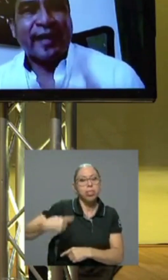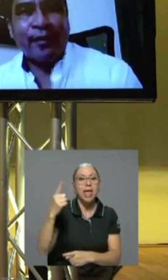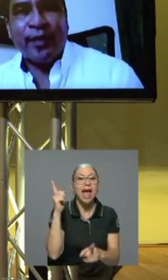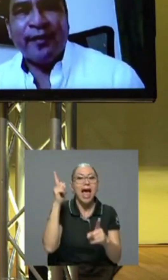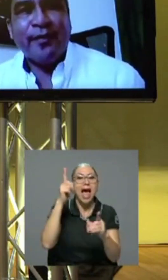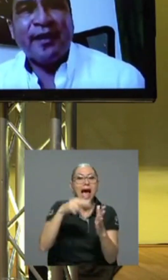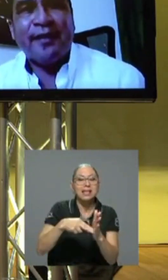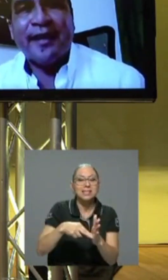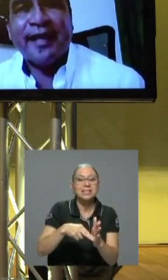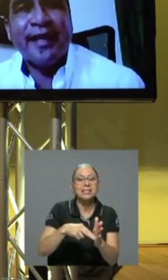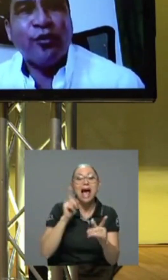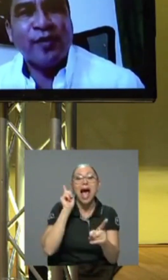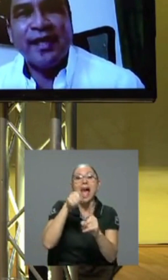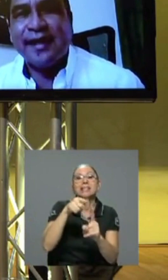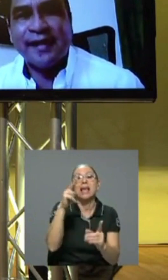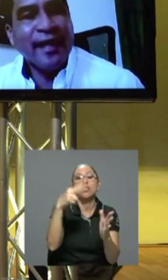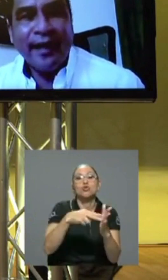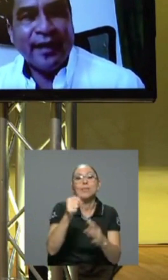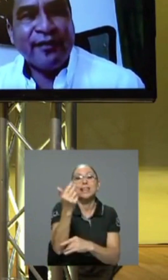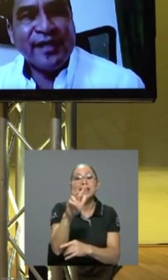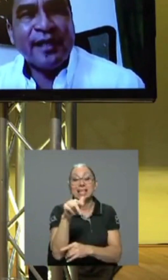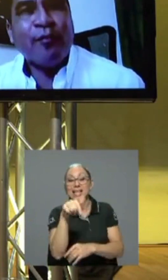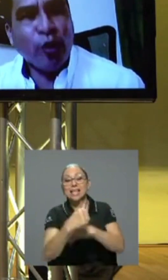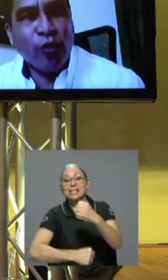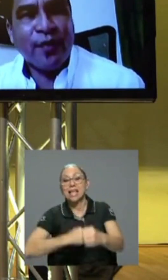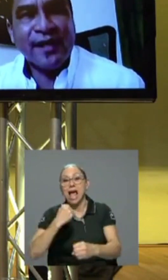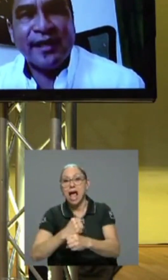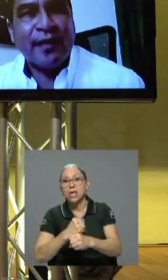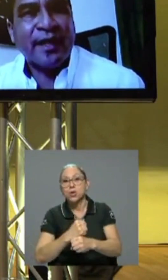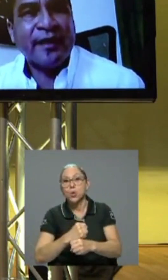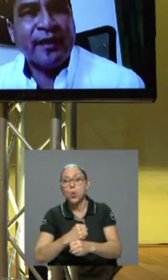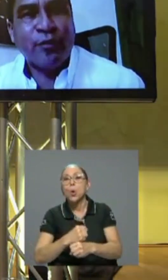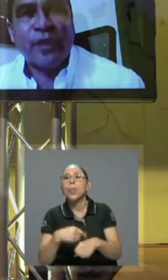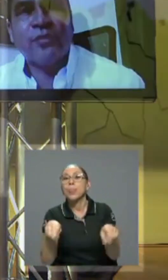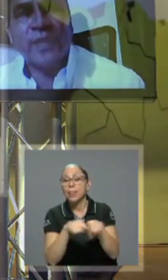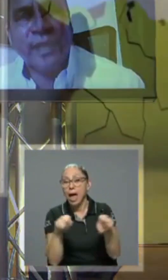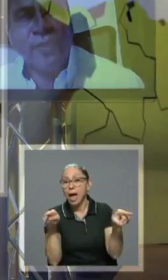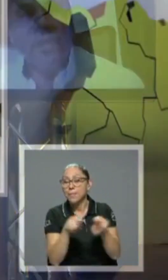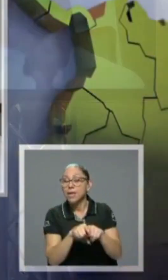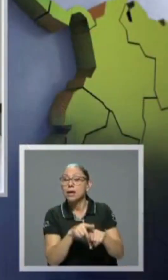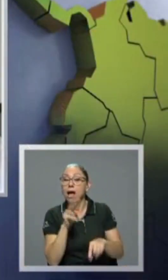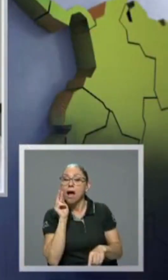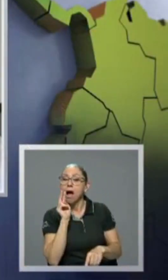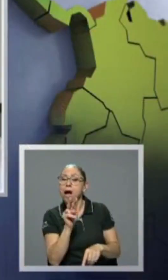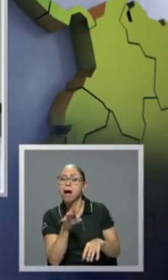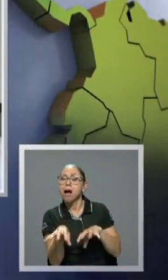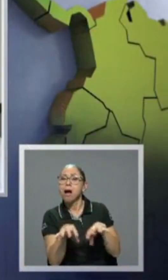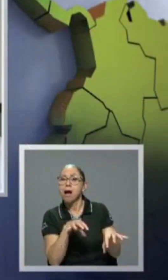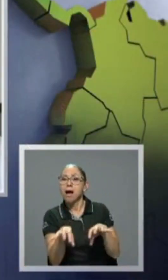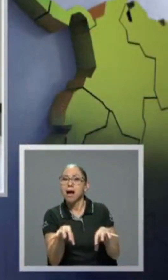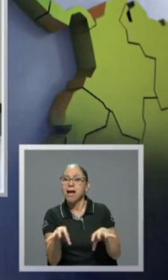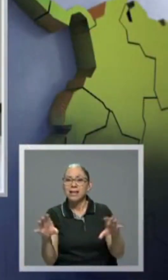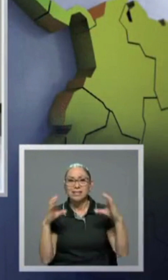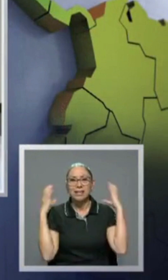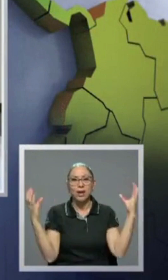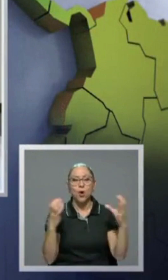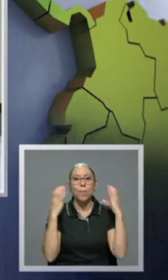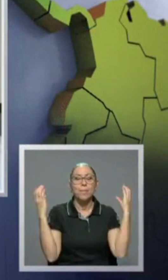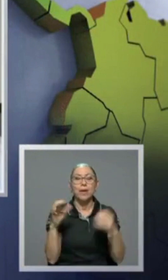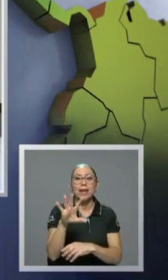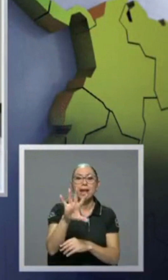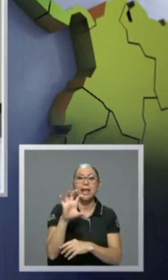quisiera brevemente hablar que en 2013 esta fecha tampoco pasa inadvertida. Por el contrario, se conmemora el 5º centenario